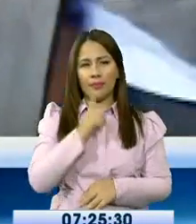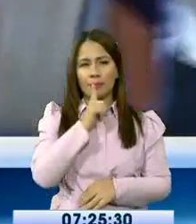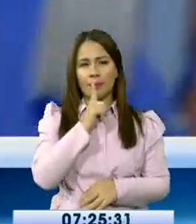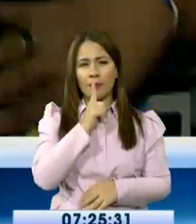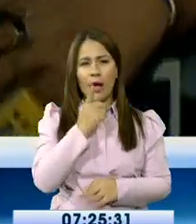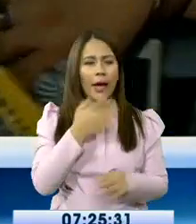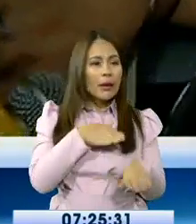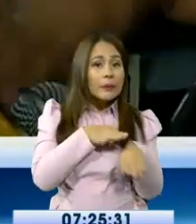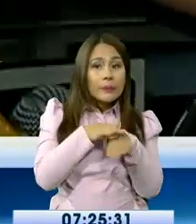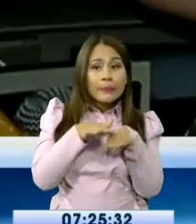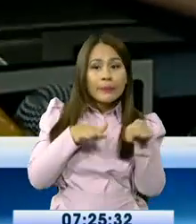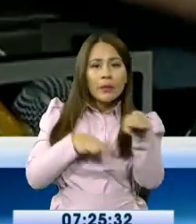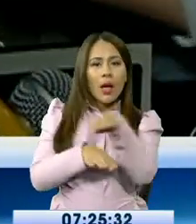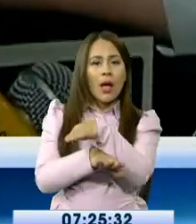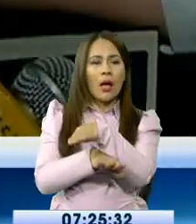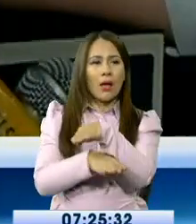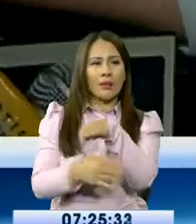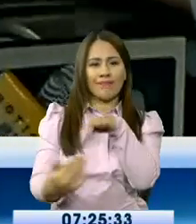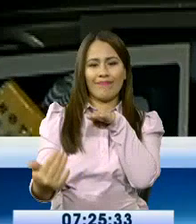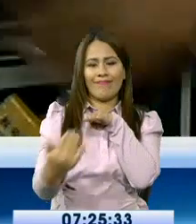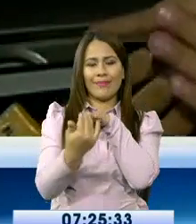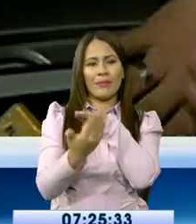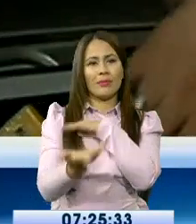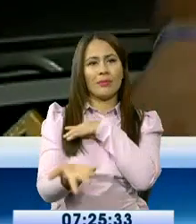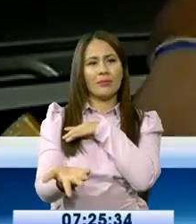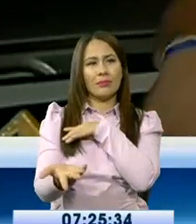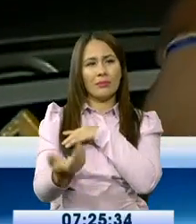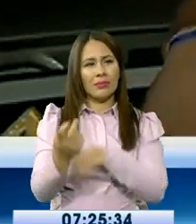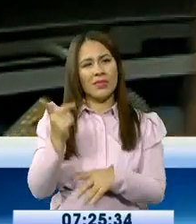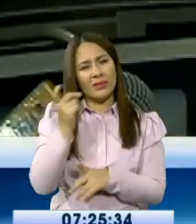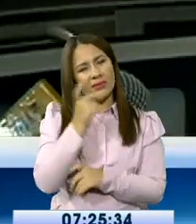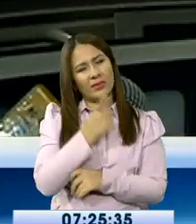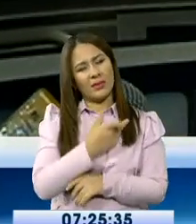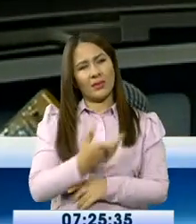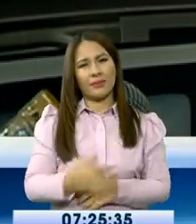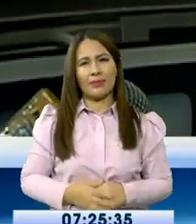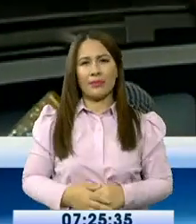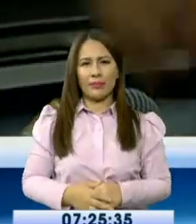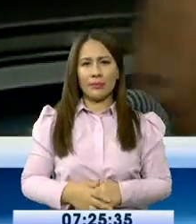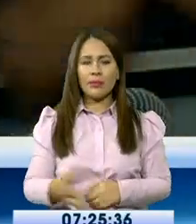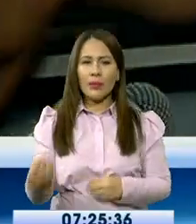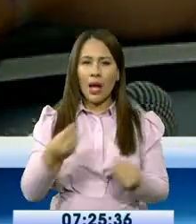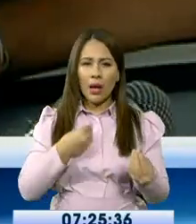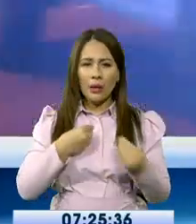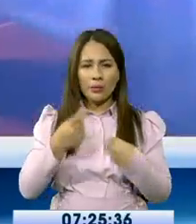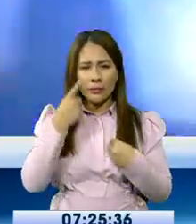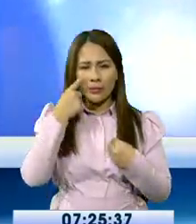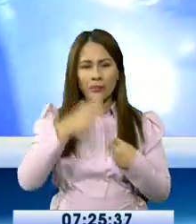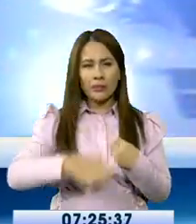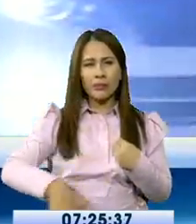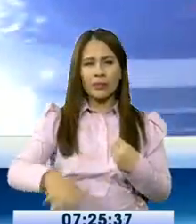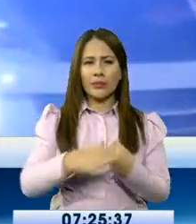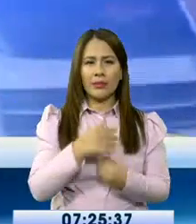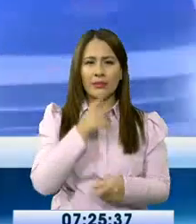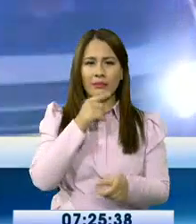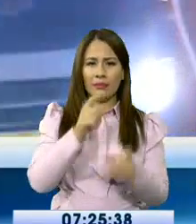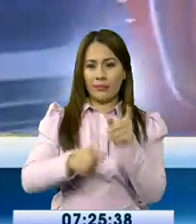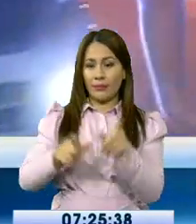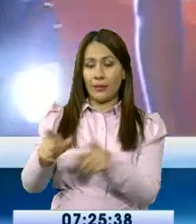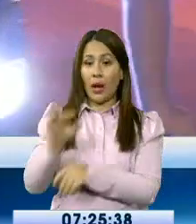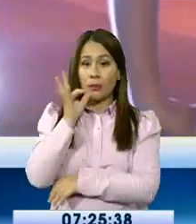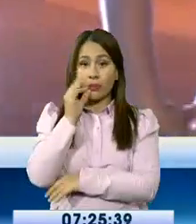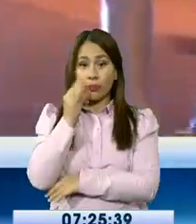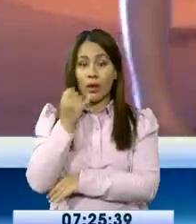normal de la vía. Y el señor justo estaba pasando esa línea y ahí lo coge. Y le destroza el brazo, como ustedes vieron ahí. Personal de la ATM